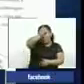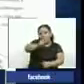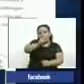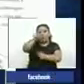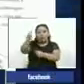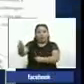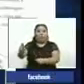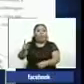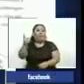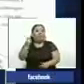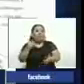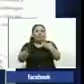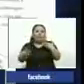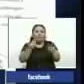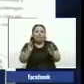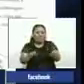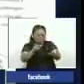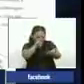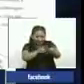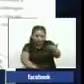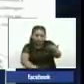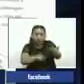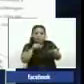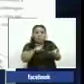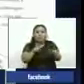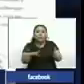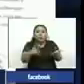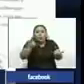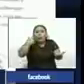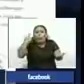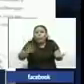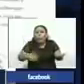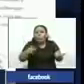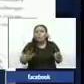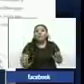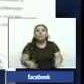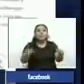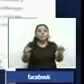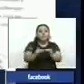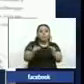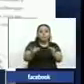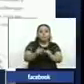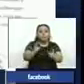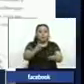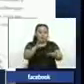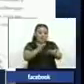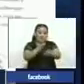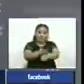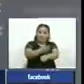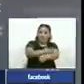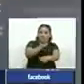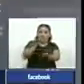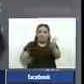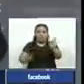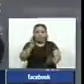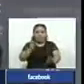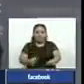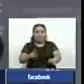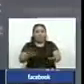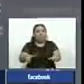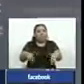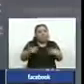la Sala no explica a qué responde el parámetro de gravedad y que en todo caso, el antejuicio corresponde a delitos